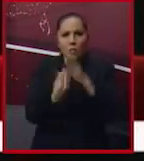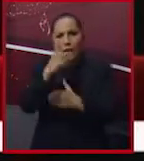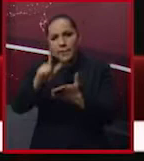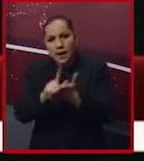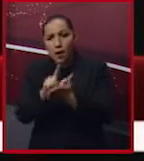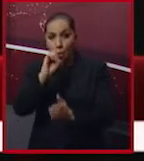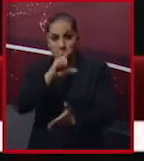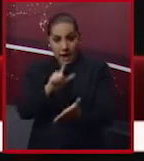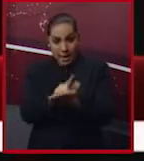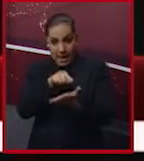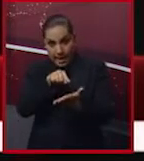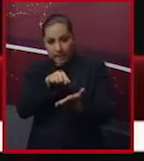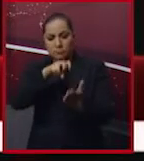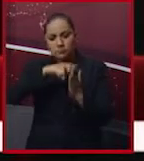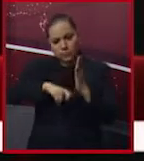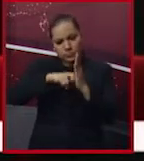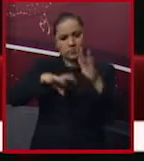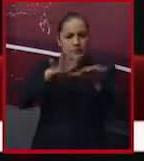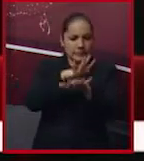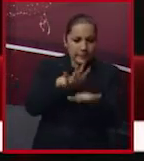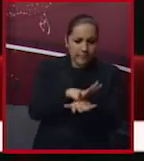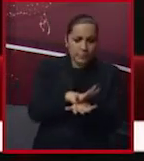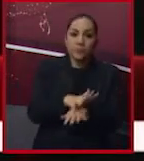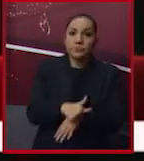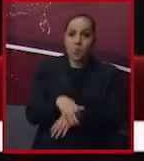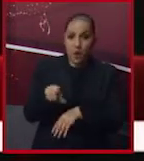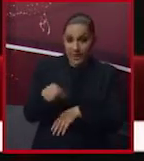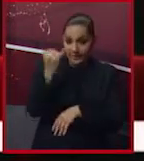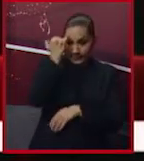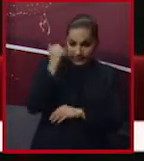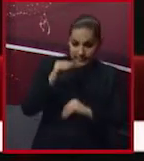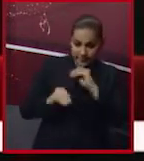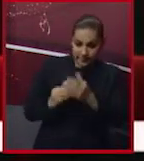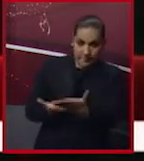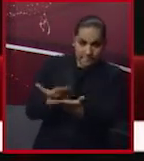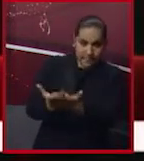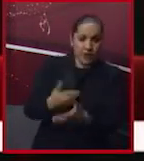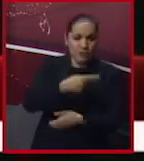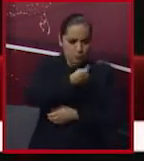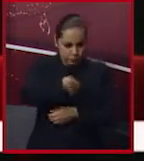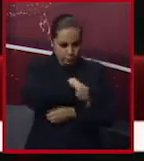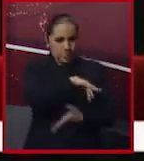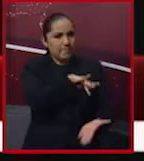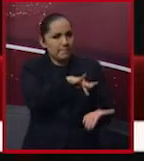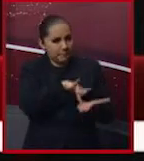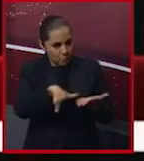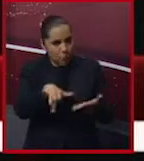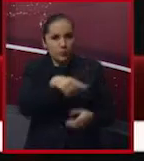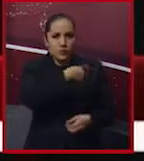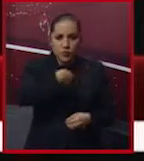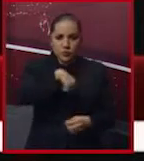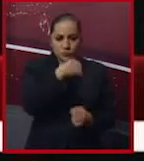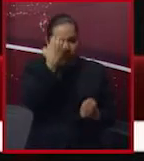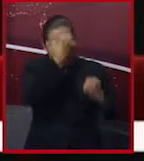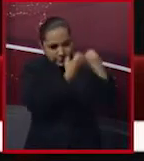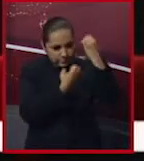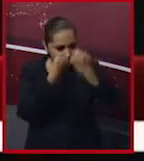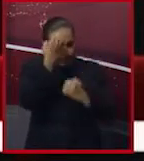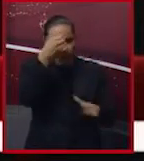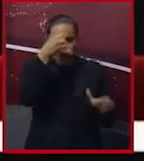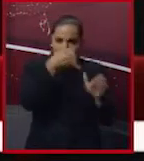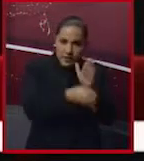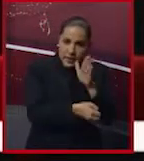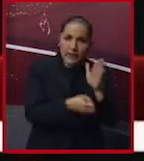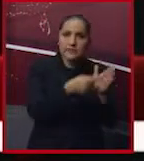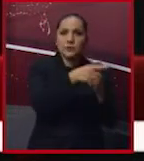existentes? Entonces, en esta primera etapa nosotros los acompañamos, hacemos el estudio, el análisis, las referencias a nivel